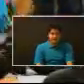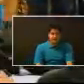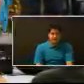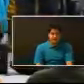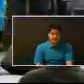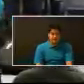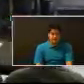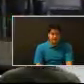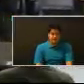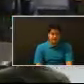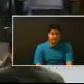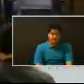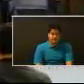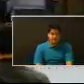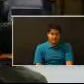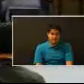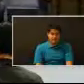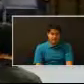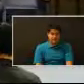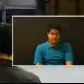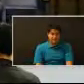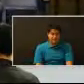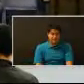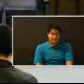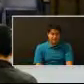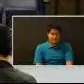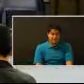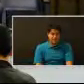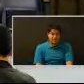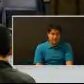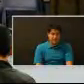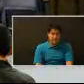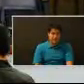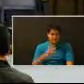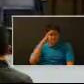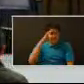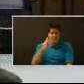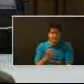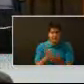En el nombre de Jesús. En el nombre de Jesús.